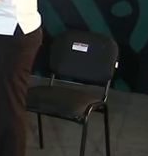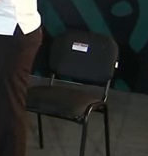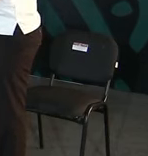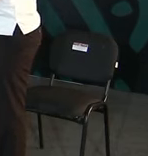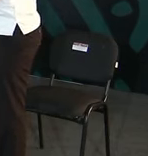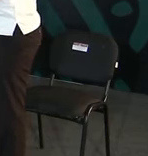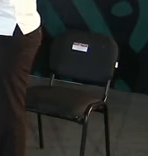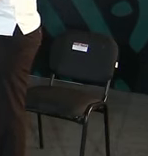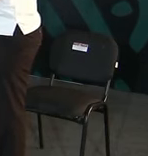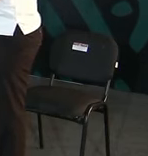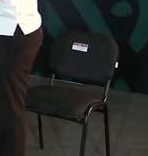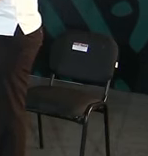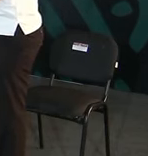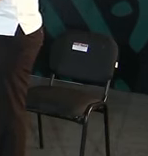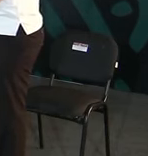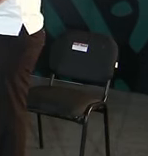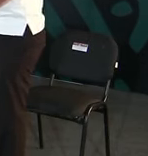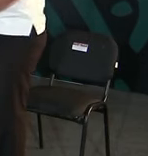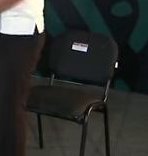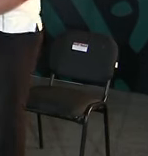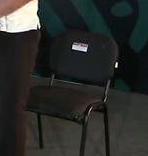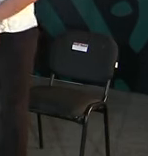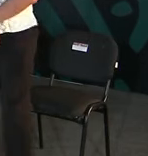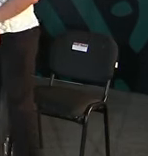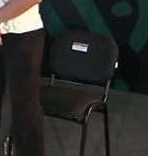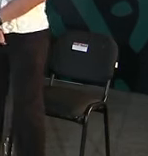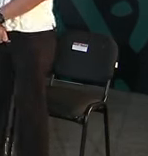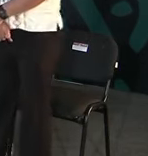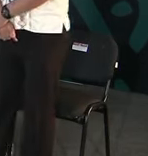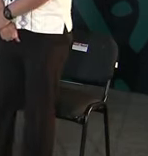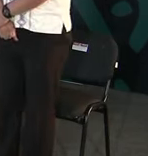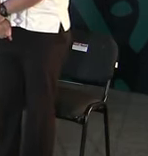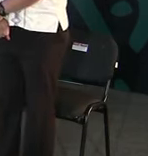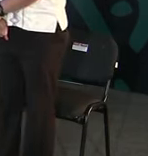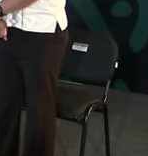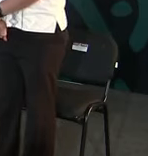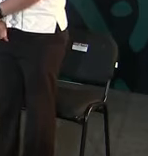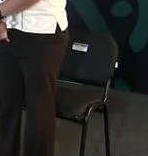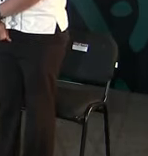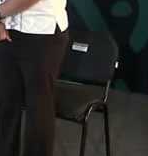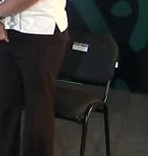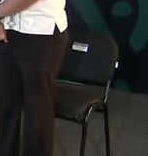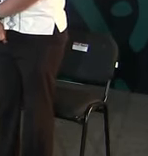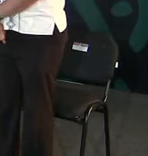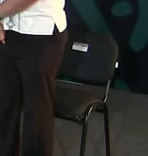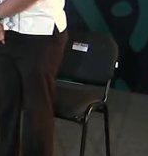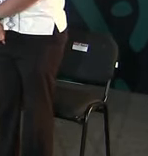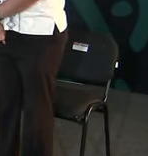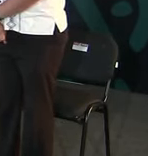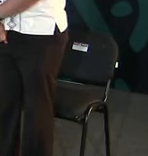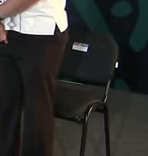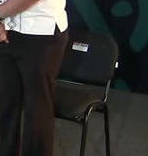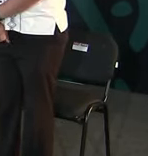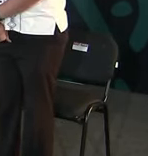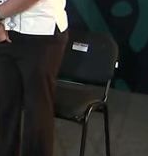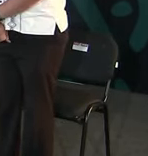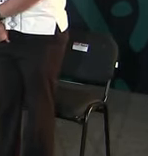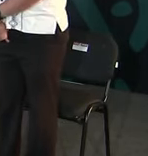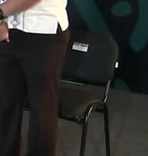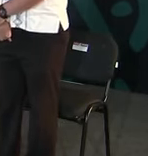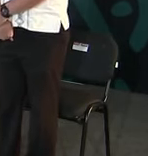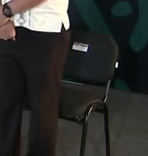solicitamos al presidente de los Estados Unidos Mexicanos licenciado Andrés Manuel López Obrador llevar a